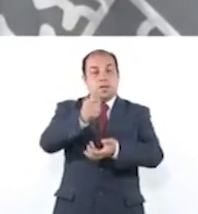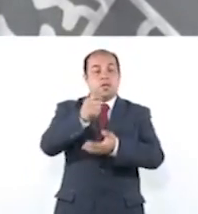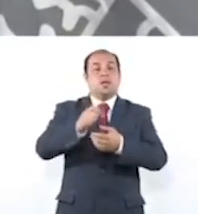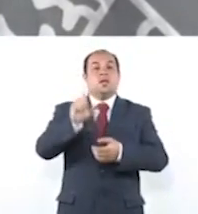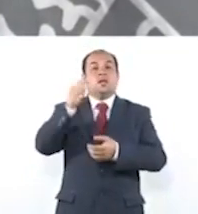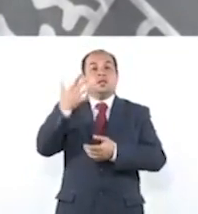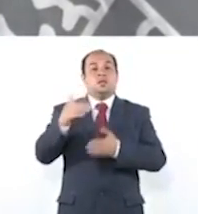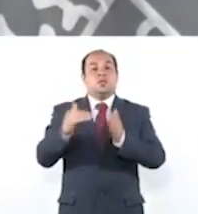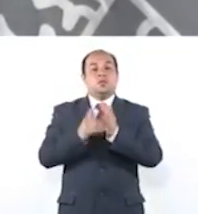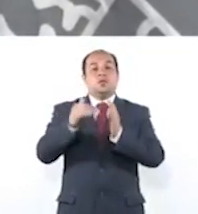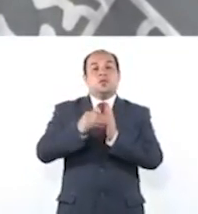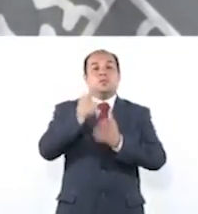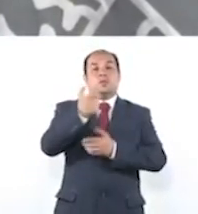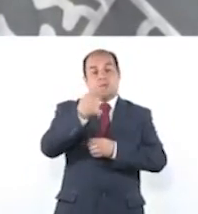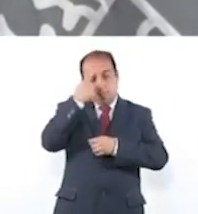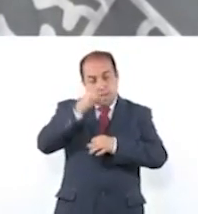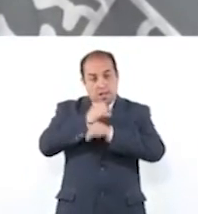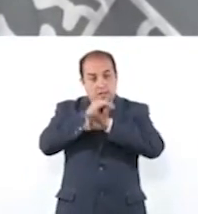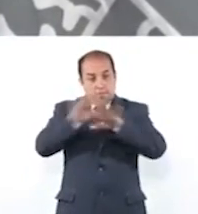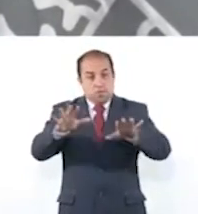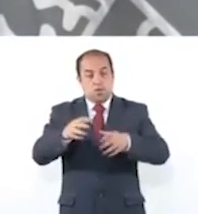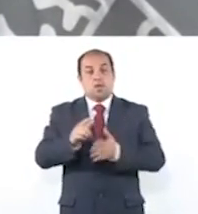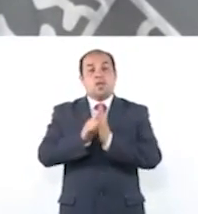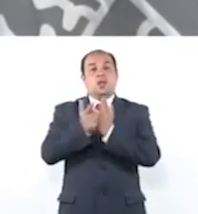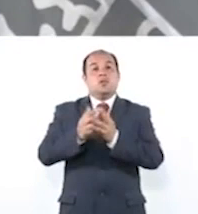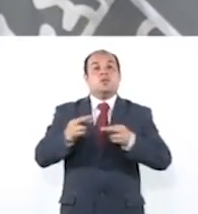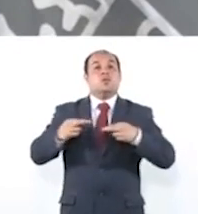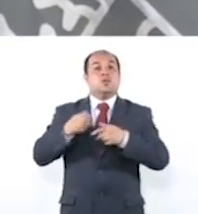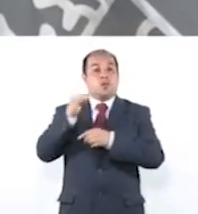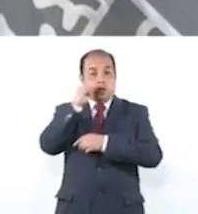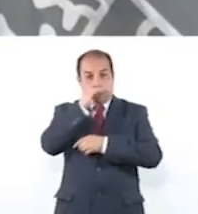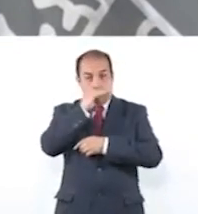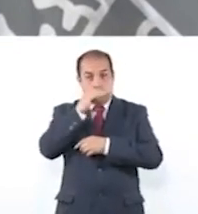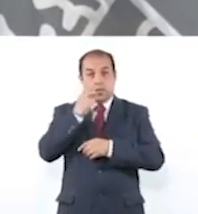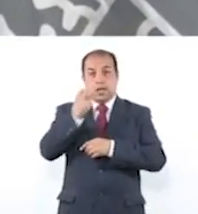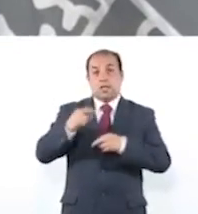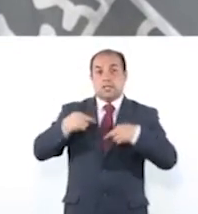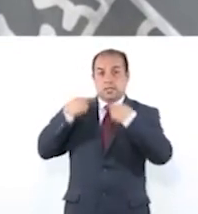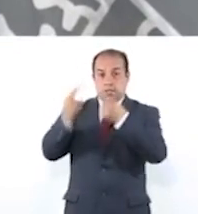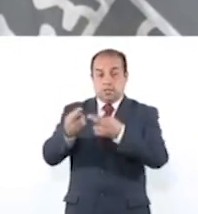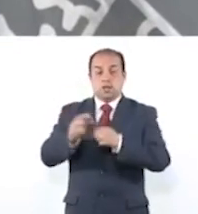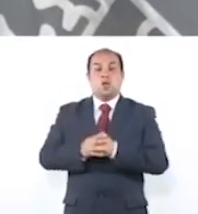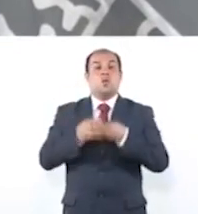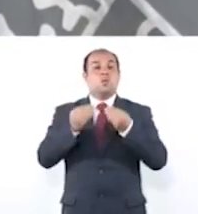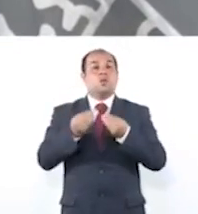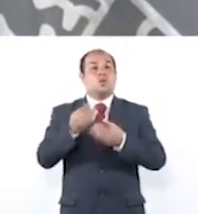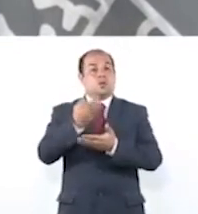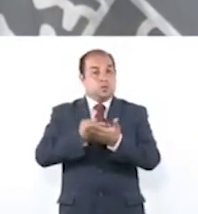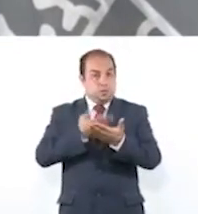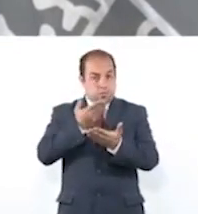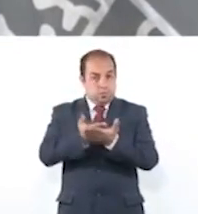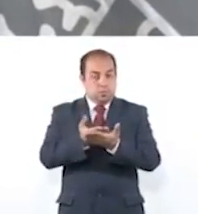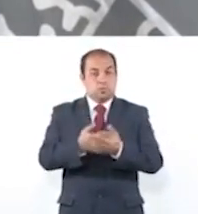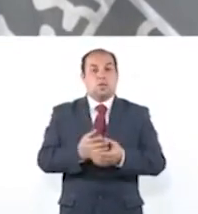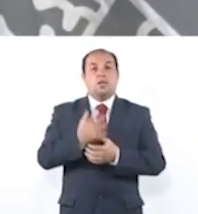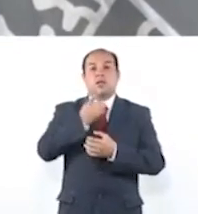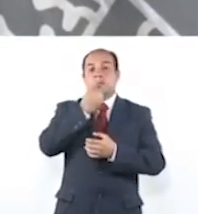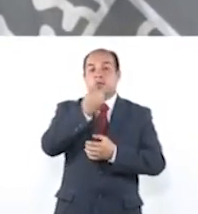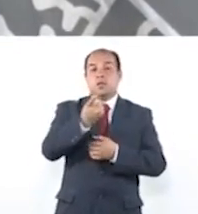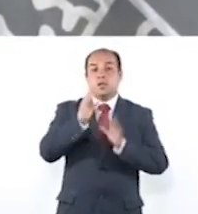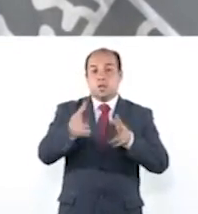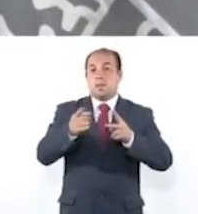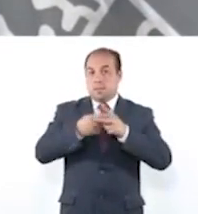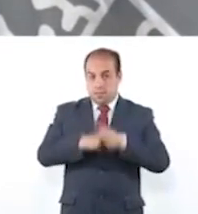distribución gratuita, o sea, los libros que se van a regalar para financiarlos. Muchas de las propuestas mencionadas ya